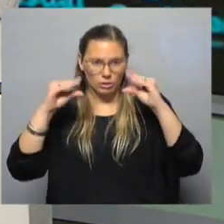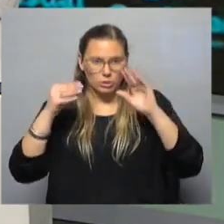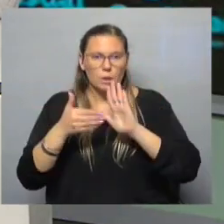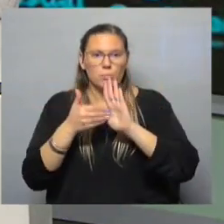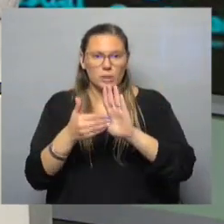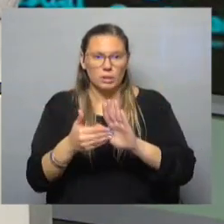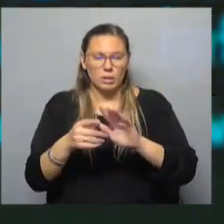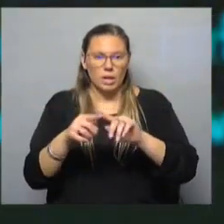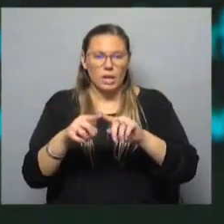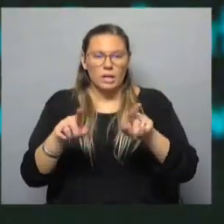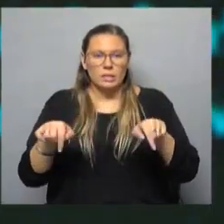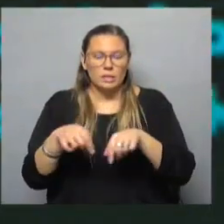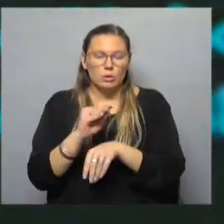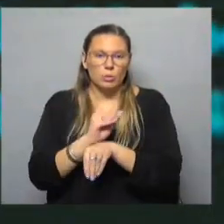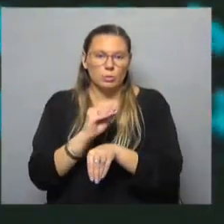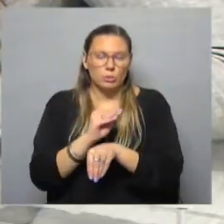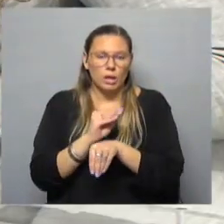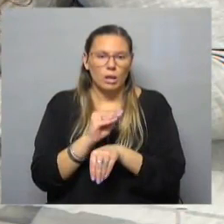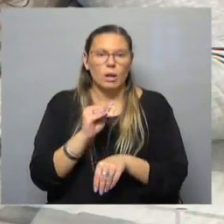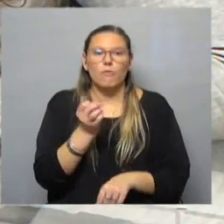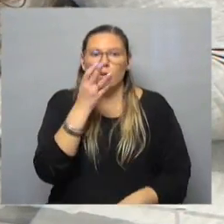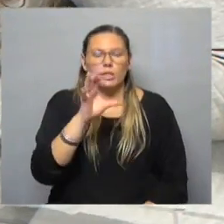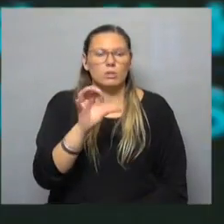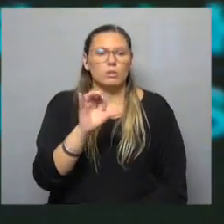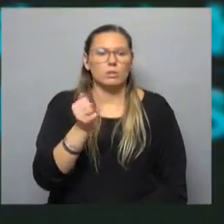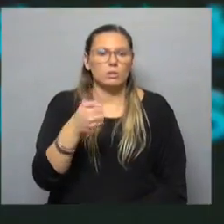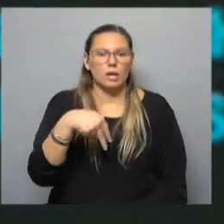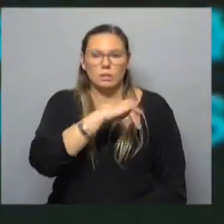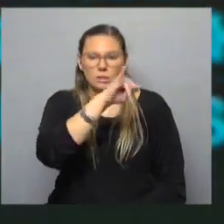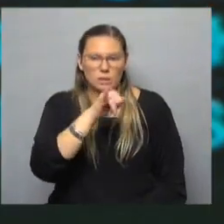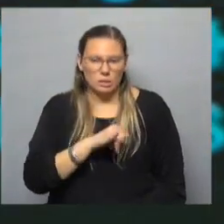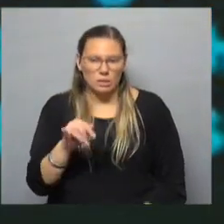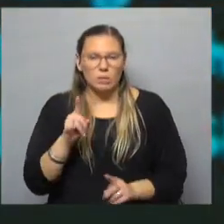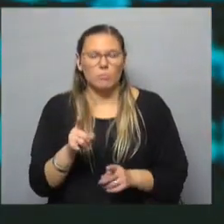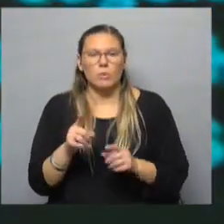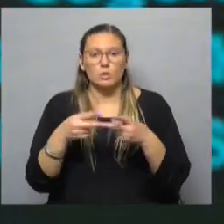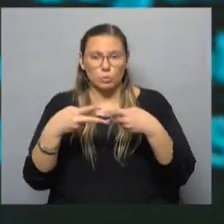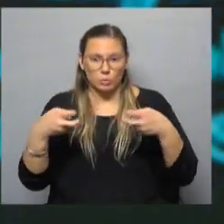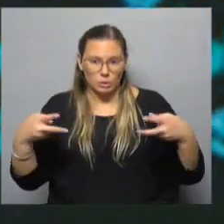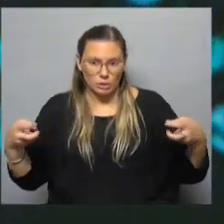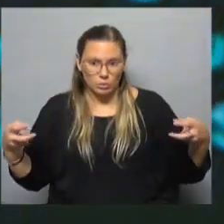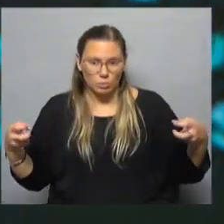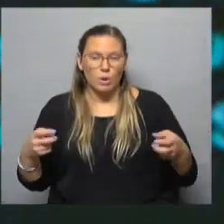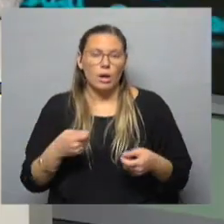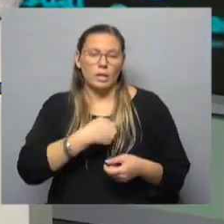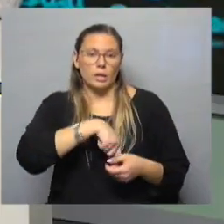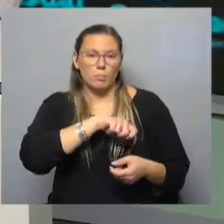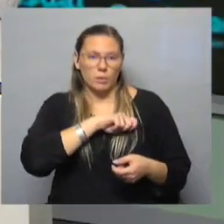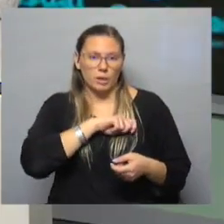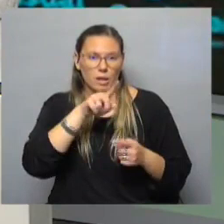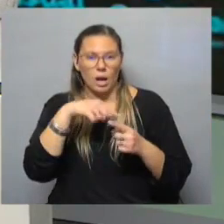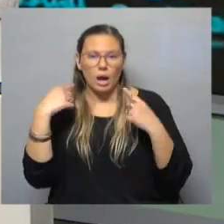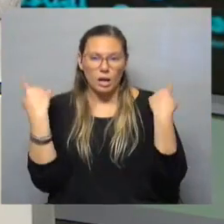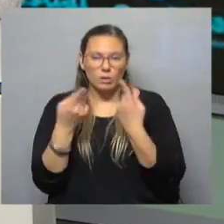presentación en el Centro Cultural Florencio Sánchez, van a estar las dos que está ahí, va a haber va a contar con subtítulos descriptivos en español,